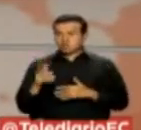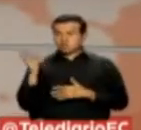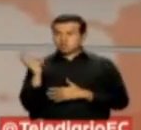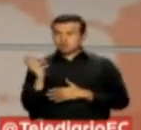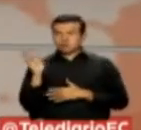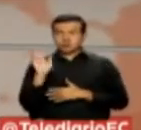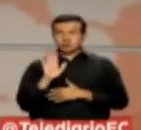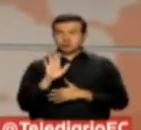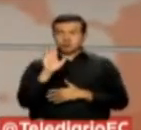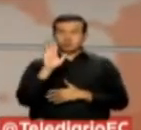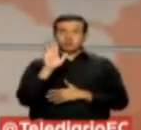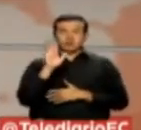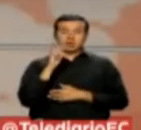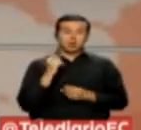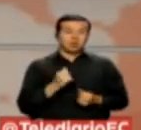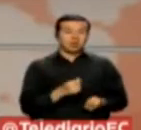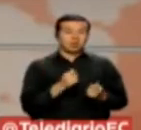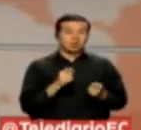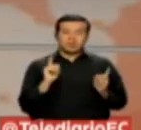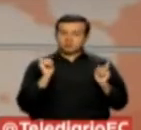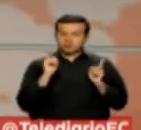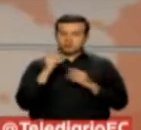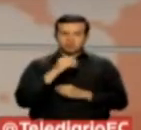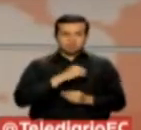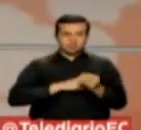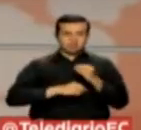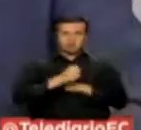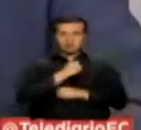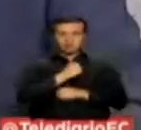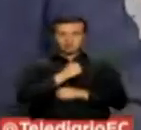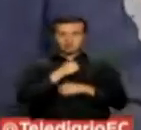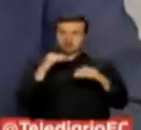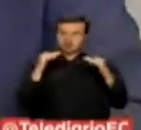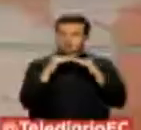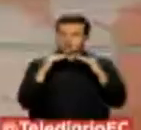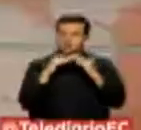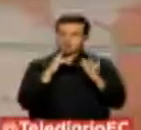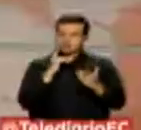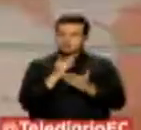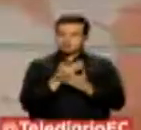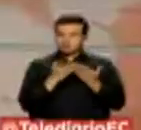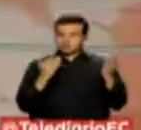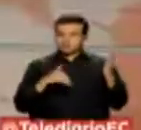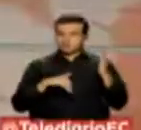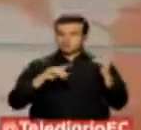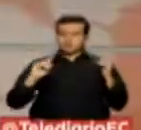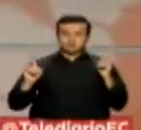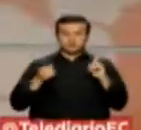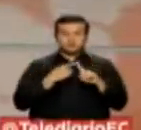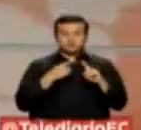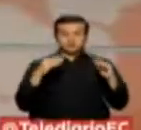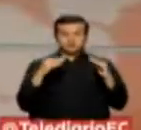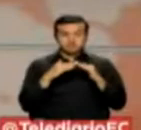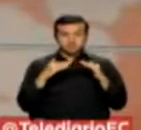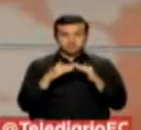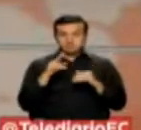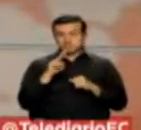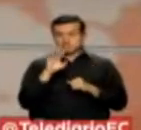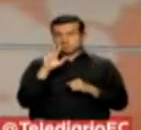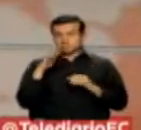jubilado ya no tener un gasto de arriendo, sino una inversión en adquirir su propia casa. Su vivienda. Así es, pero lo que es primera vivienda, entre